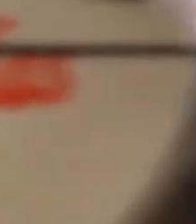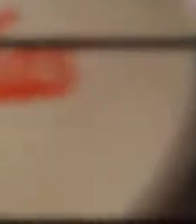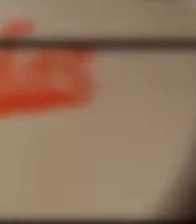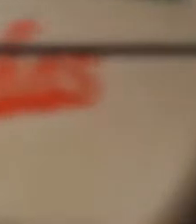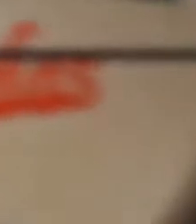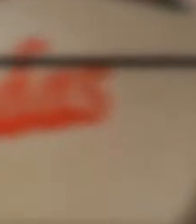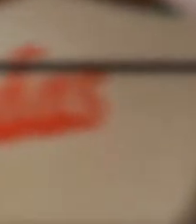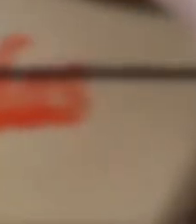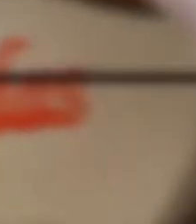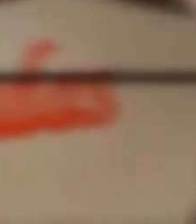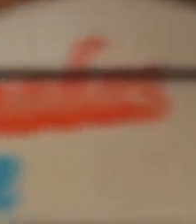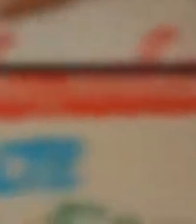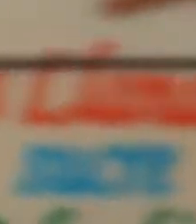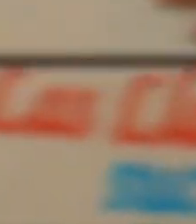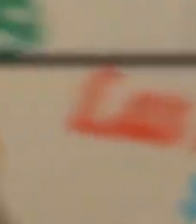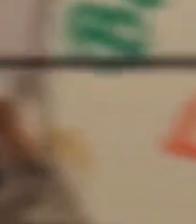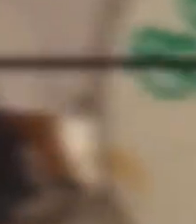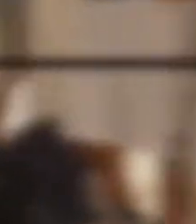Herrera.